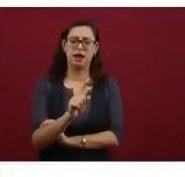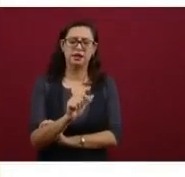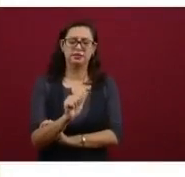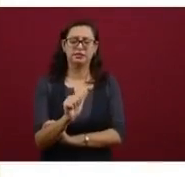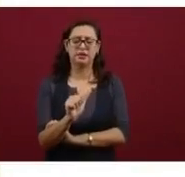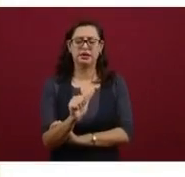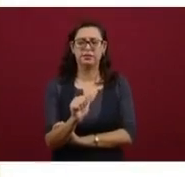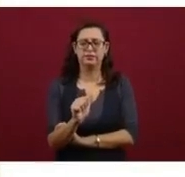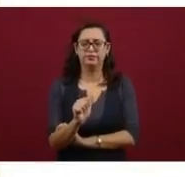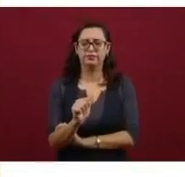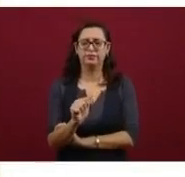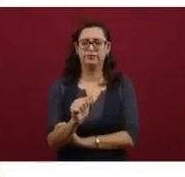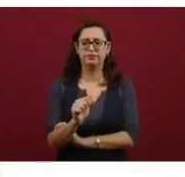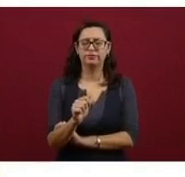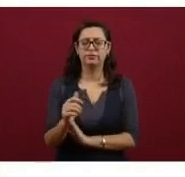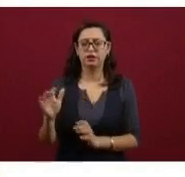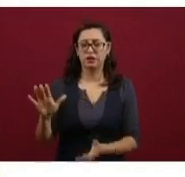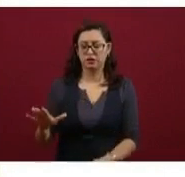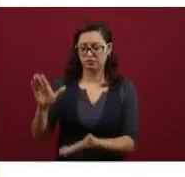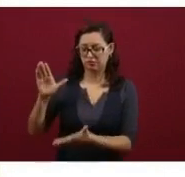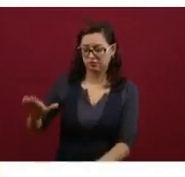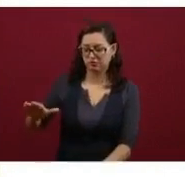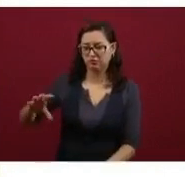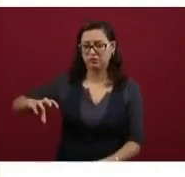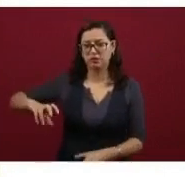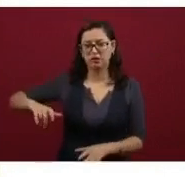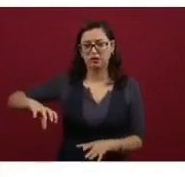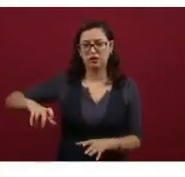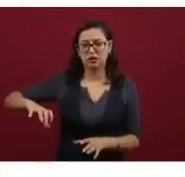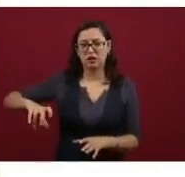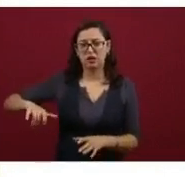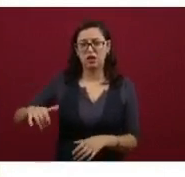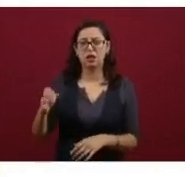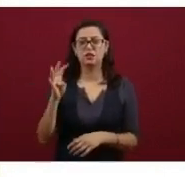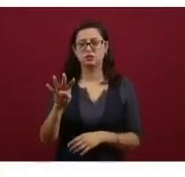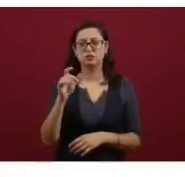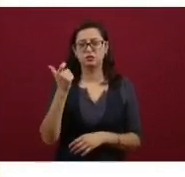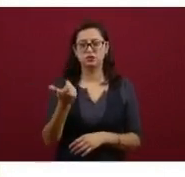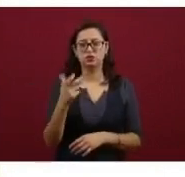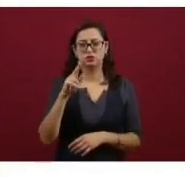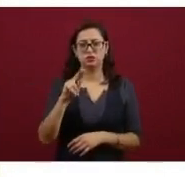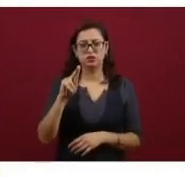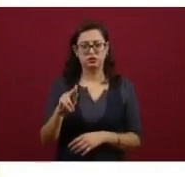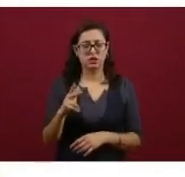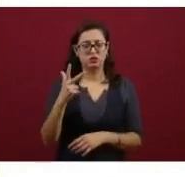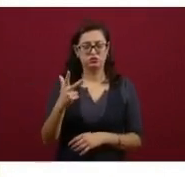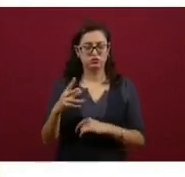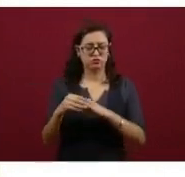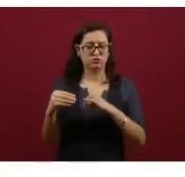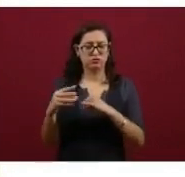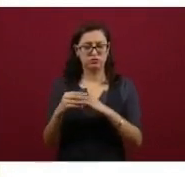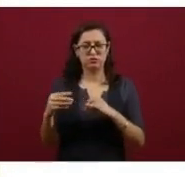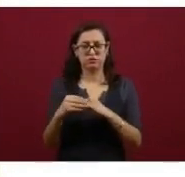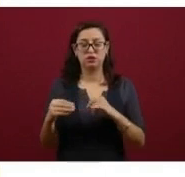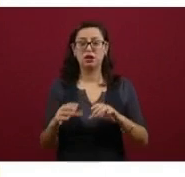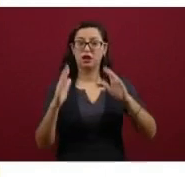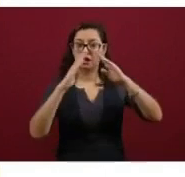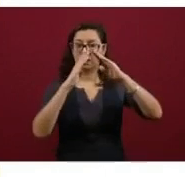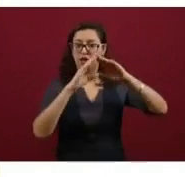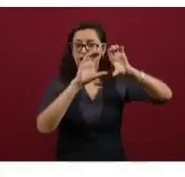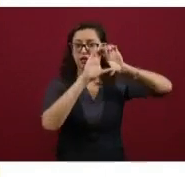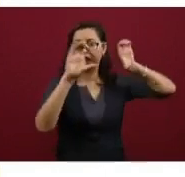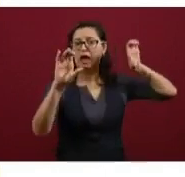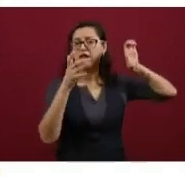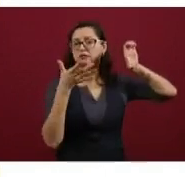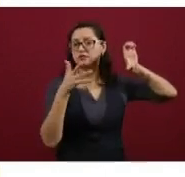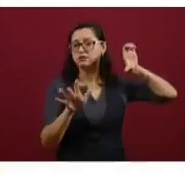gas, eso es para los cilindros de gas, a 19 pesos con 88 centavos y en tanques estacionarios 10 pesos